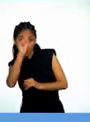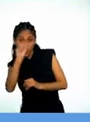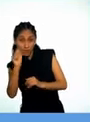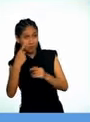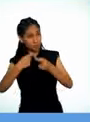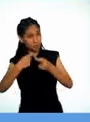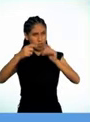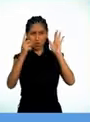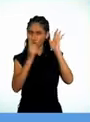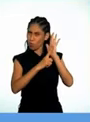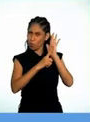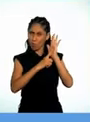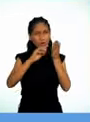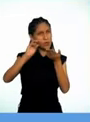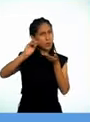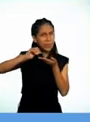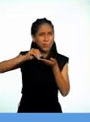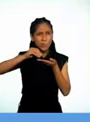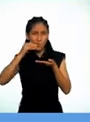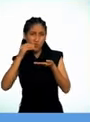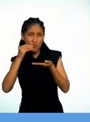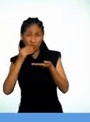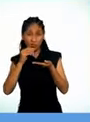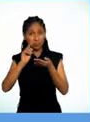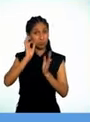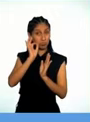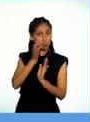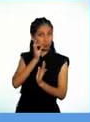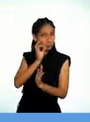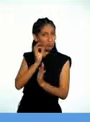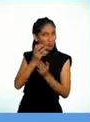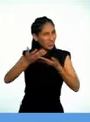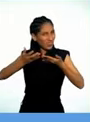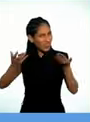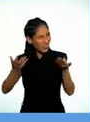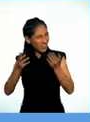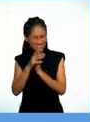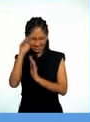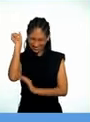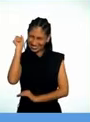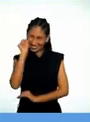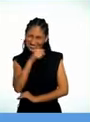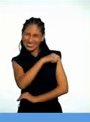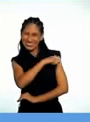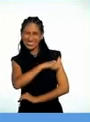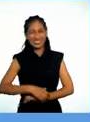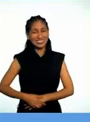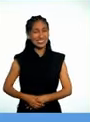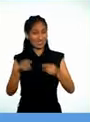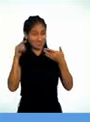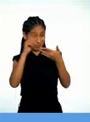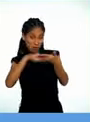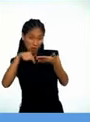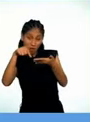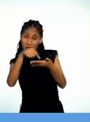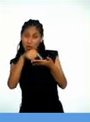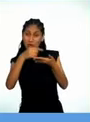de arzón de ligeros jr bella